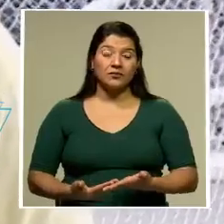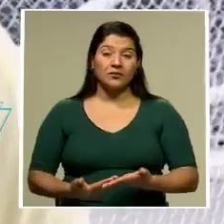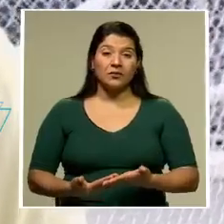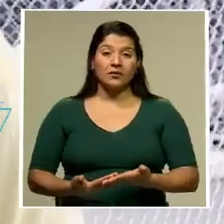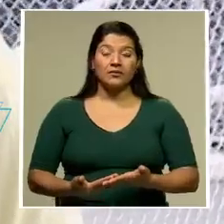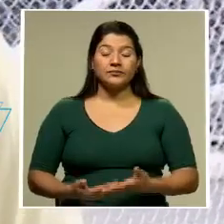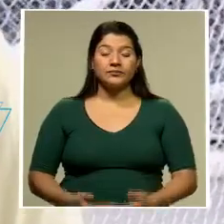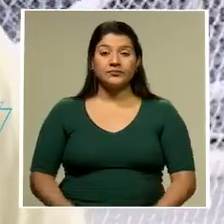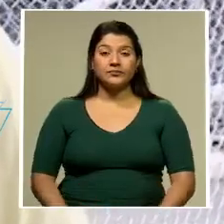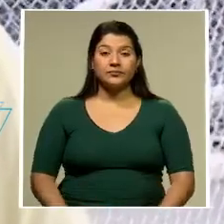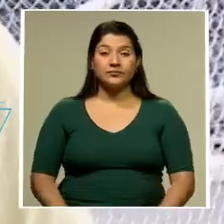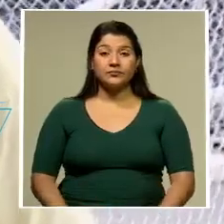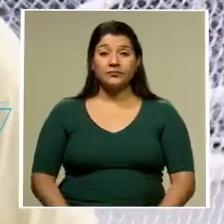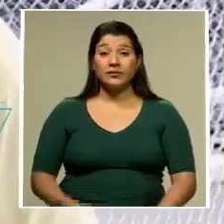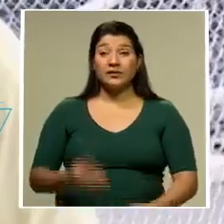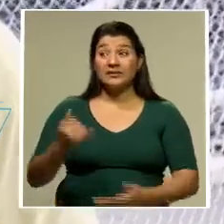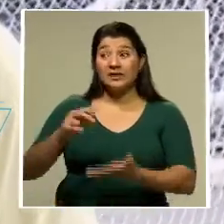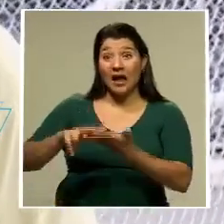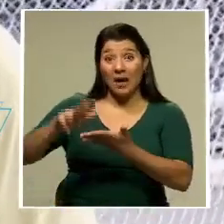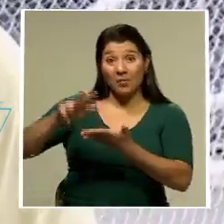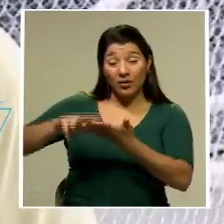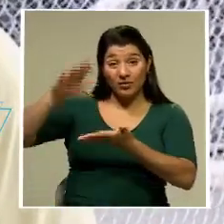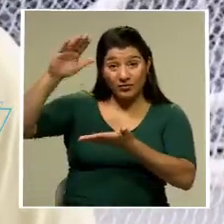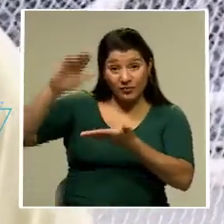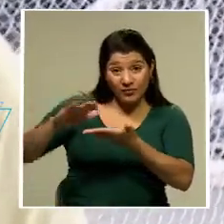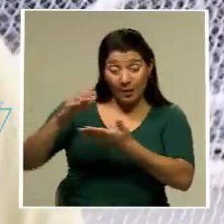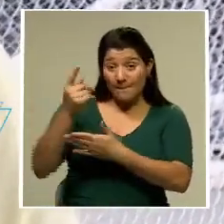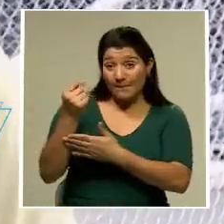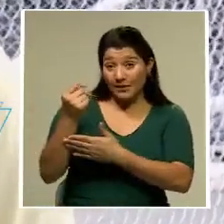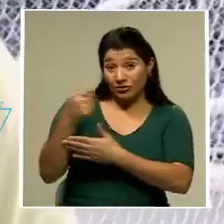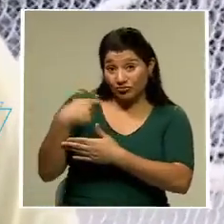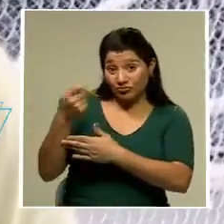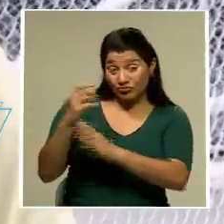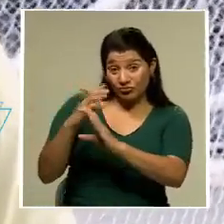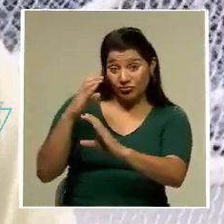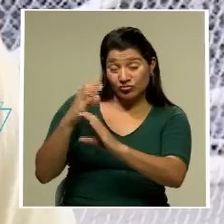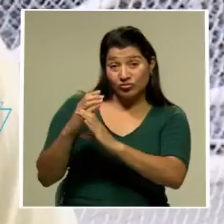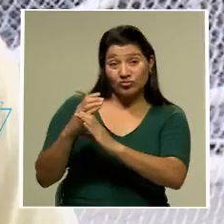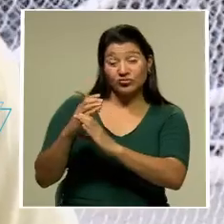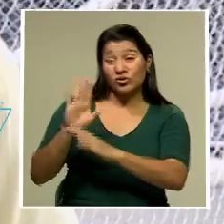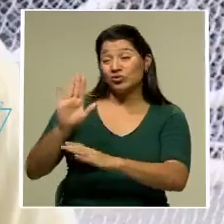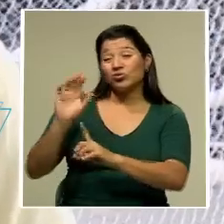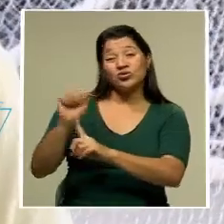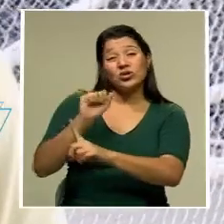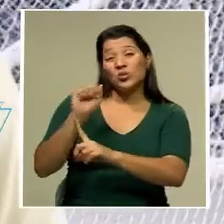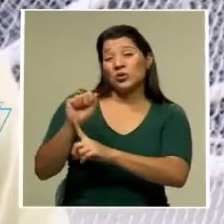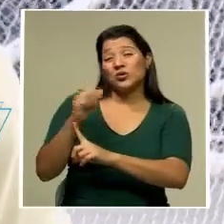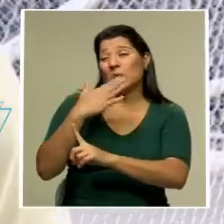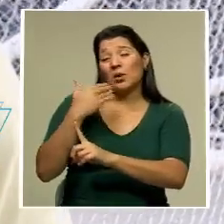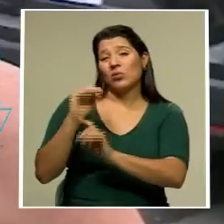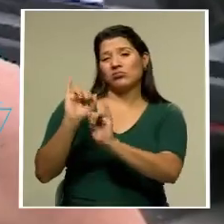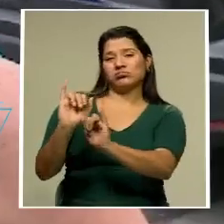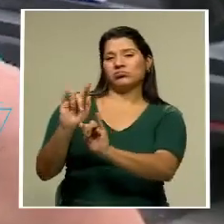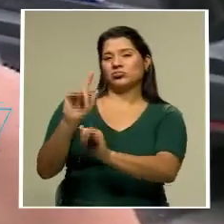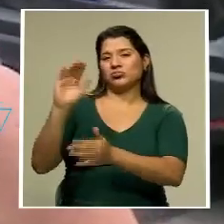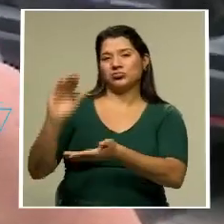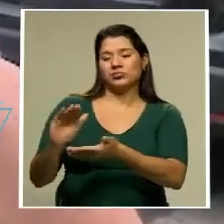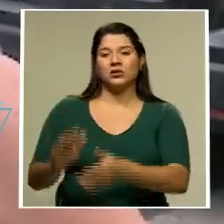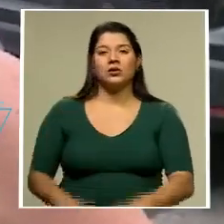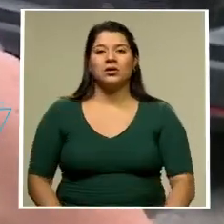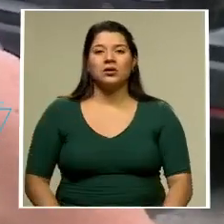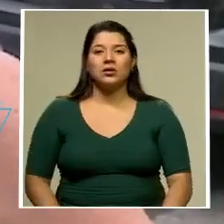les aprueben esa rebaja, pues la verdad, ya como ellos están, mejor que se queden queditos, ¿verdad? Bueno,